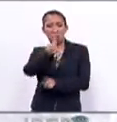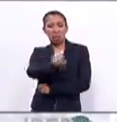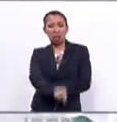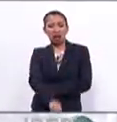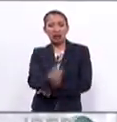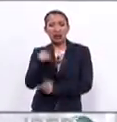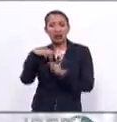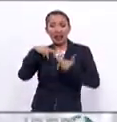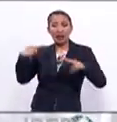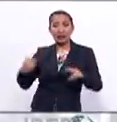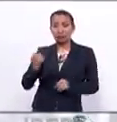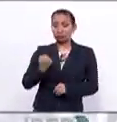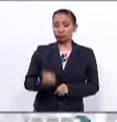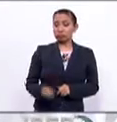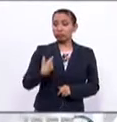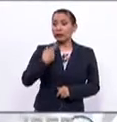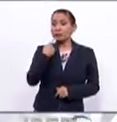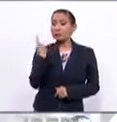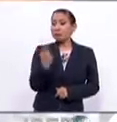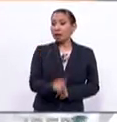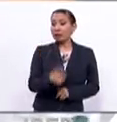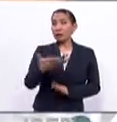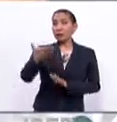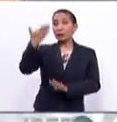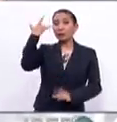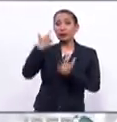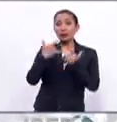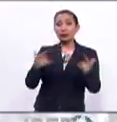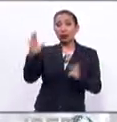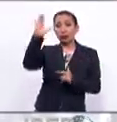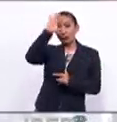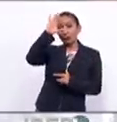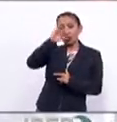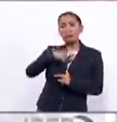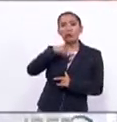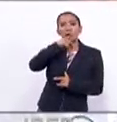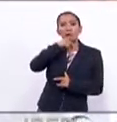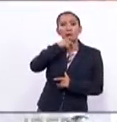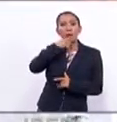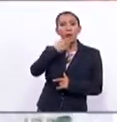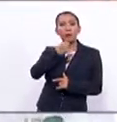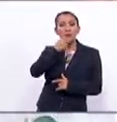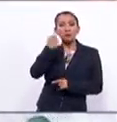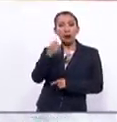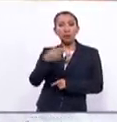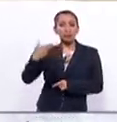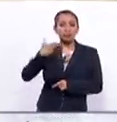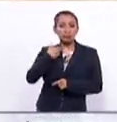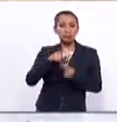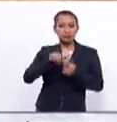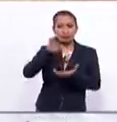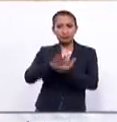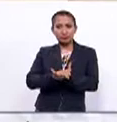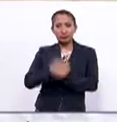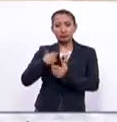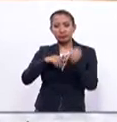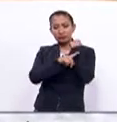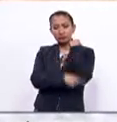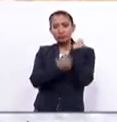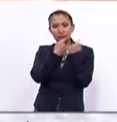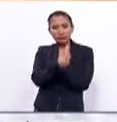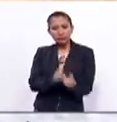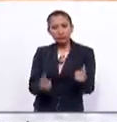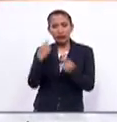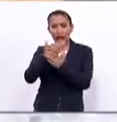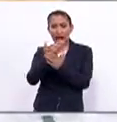subordinación y relaciones de poder instauradas históricamente por las culturas patriarcales. Feminicidio, matrimonio y maternidad